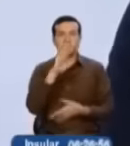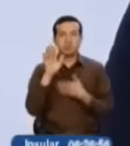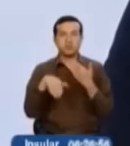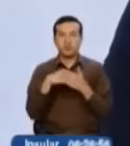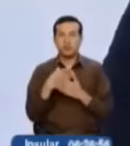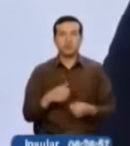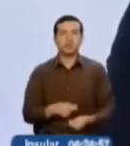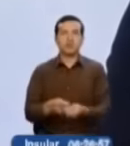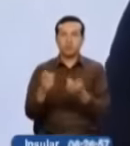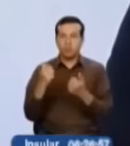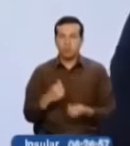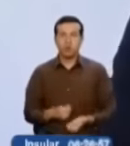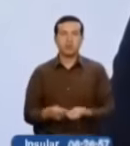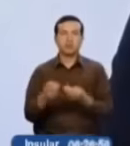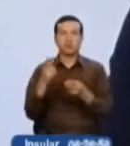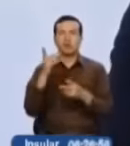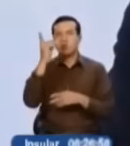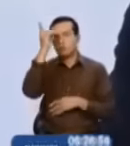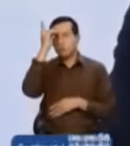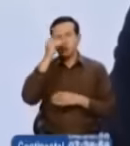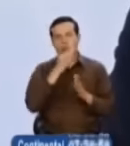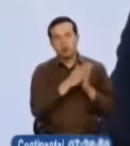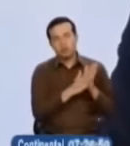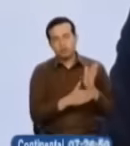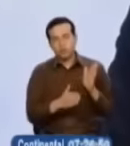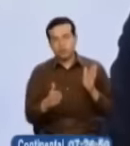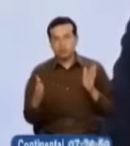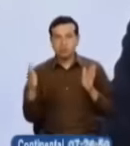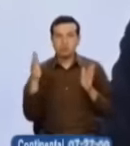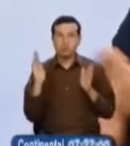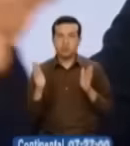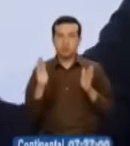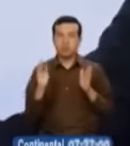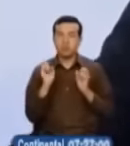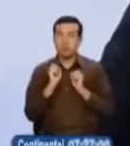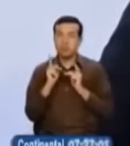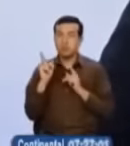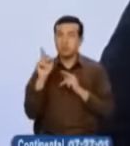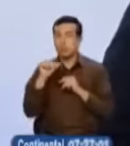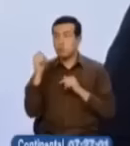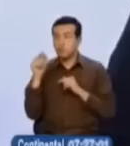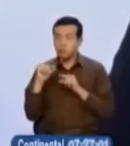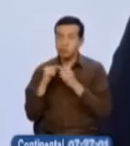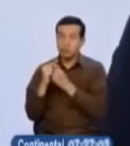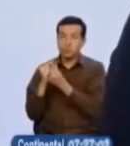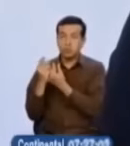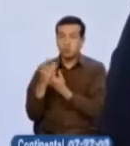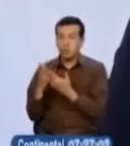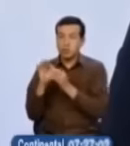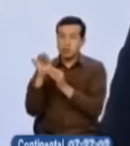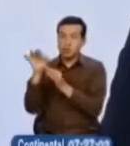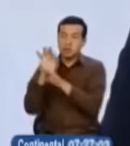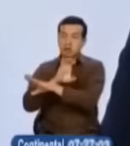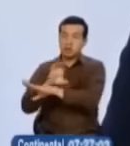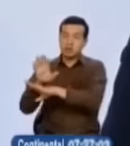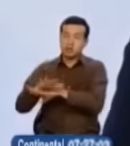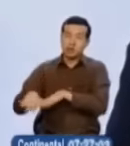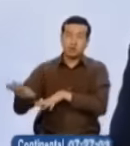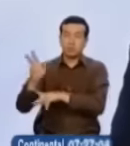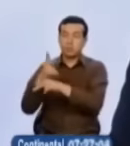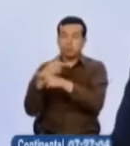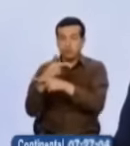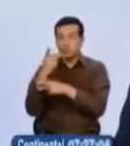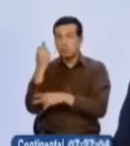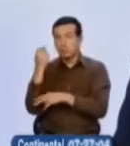les ofrece, tienen historial crediticio. Y la oportunidad, en cambio, es ir a estos otros segmentos, a zonas rurales, a crédito